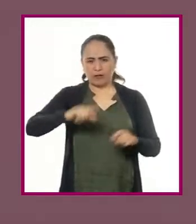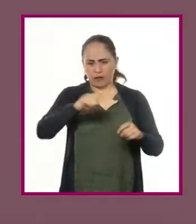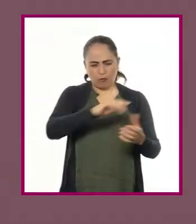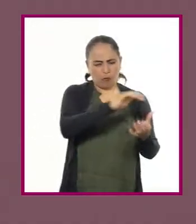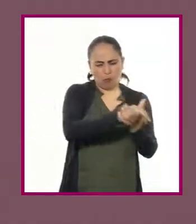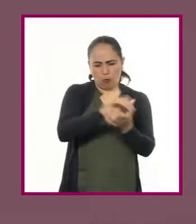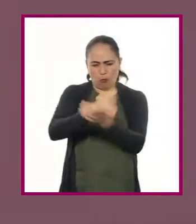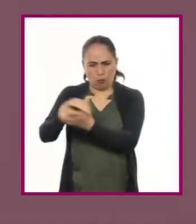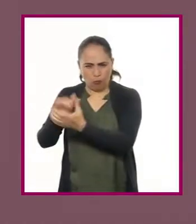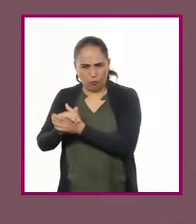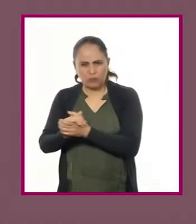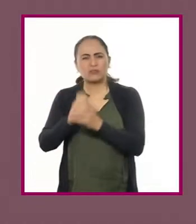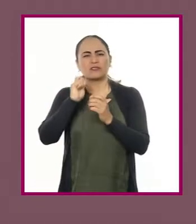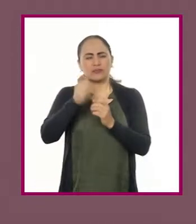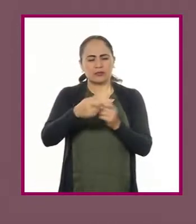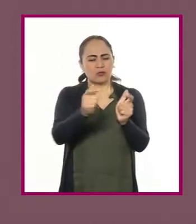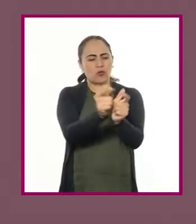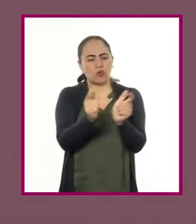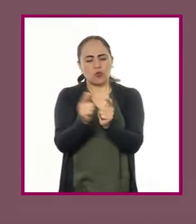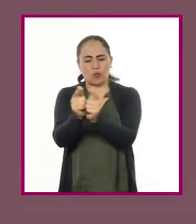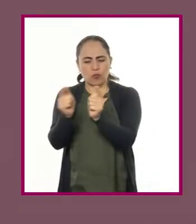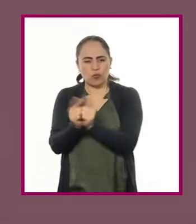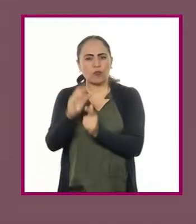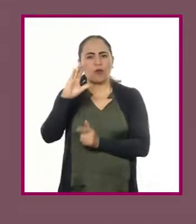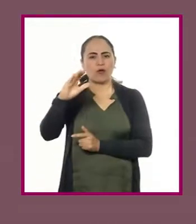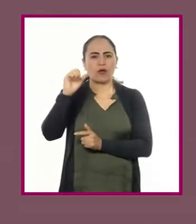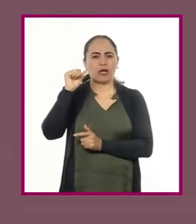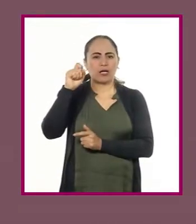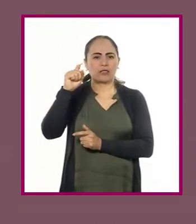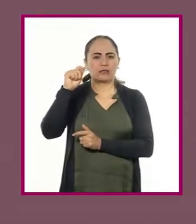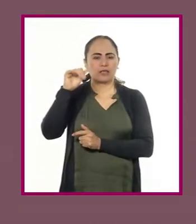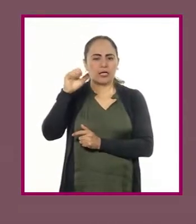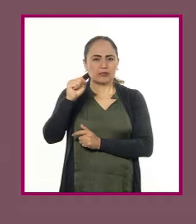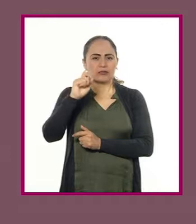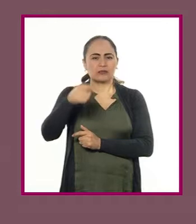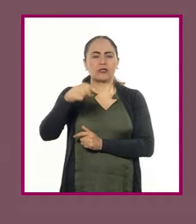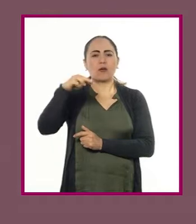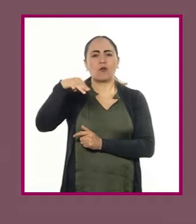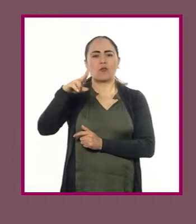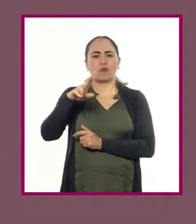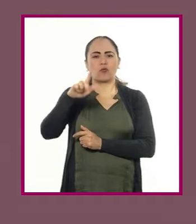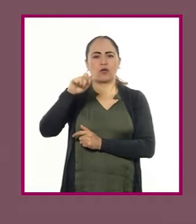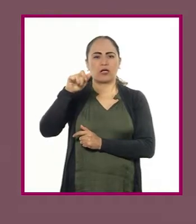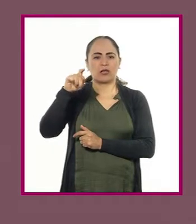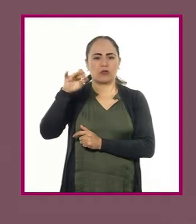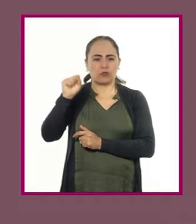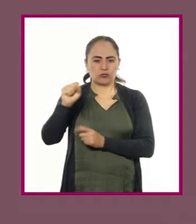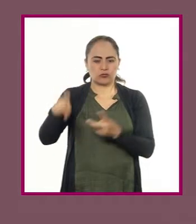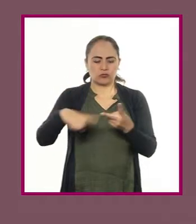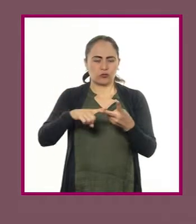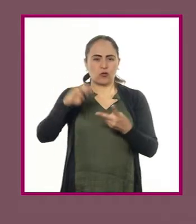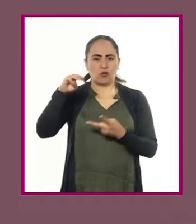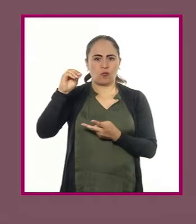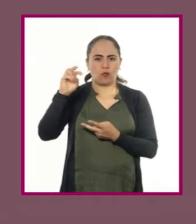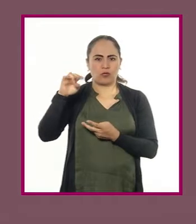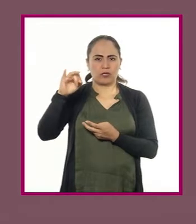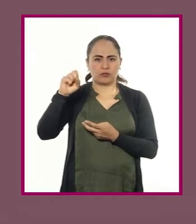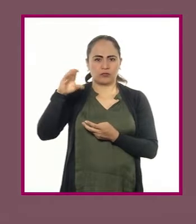origen a las castas. Estas estaban integradas por mulatos, moriscos,